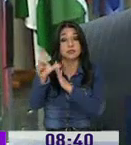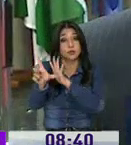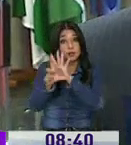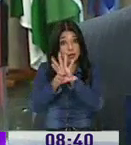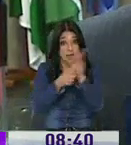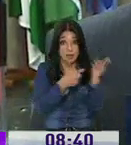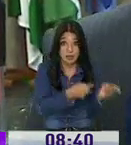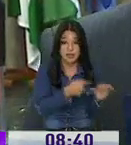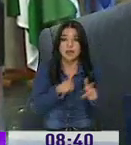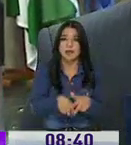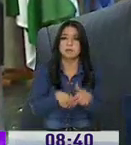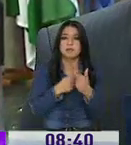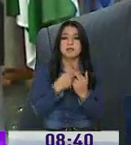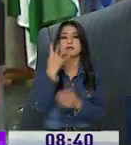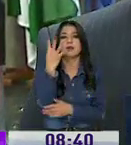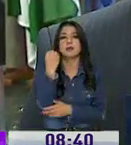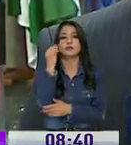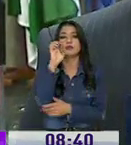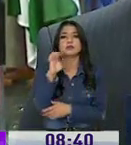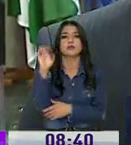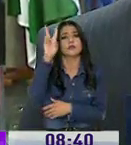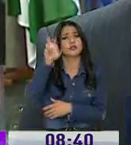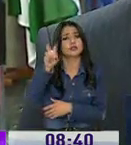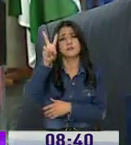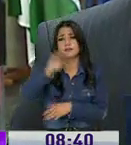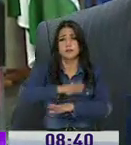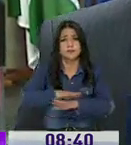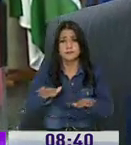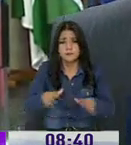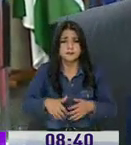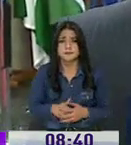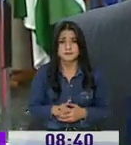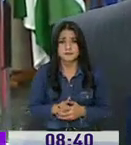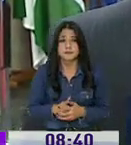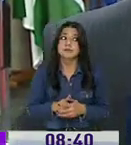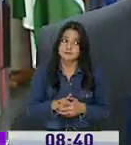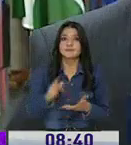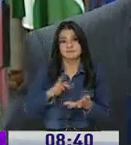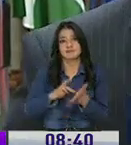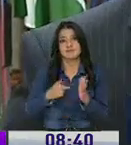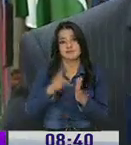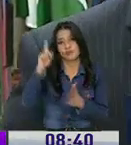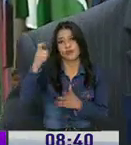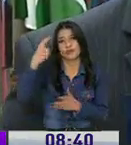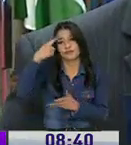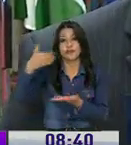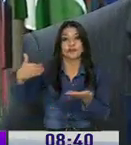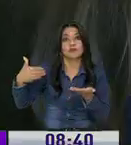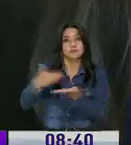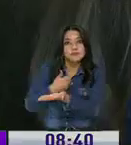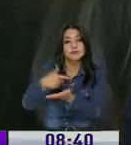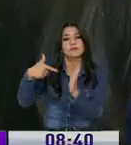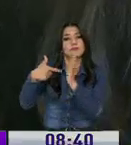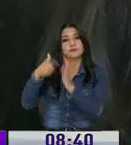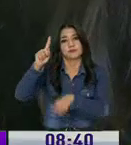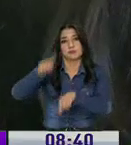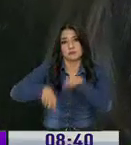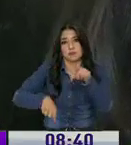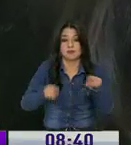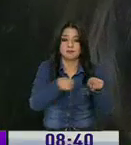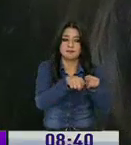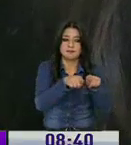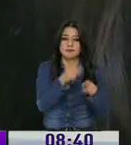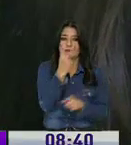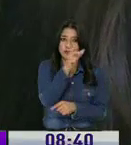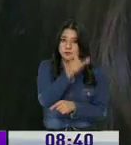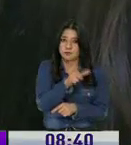que esto entre en vigencia el 14 de enero del 2020. Claro que esto significaba que el gobierno se quedaba sin los impuestos. Y con lo mismo coinciden dos